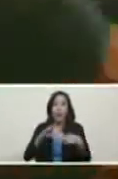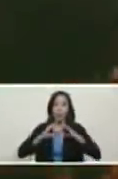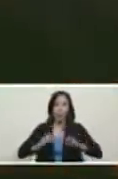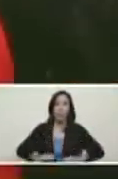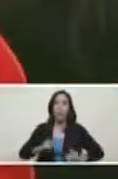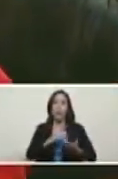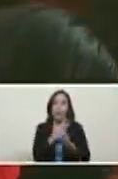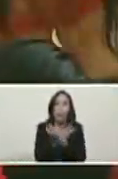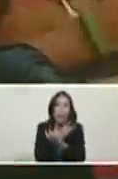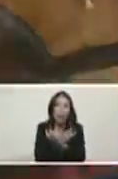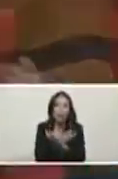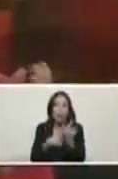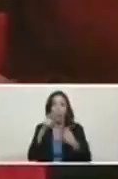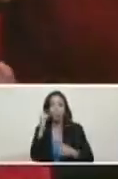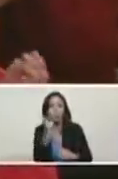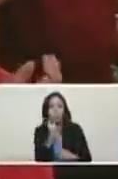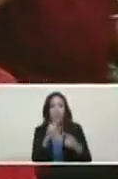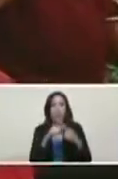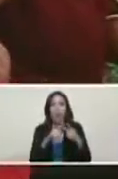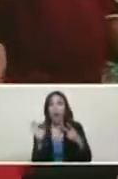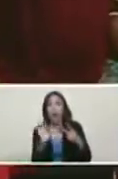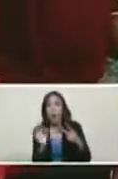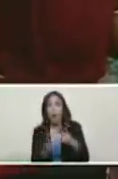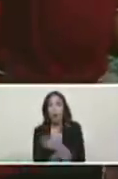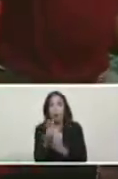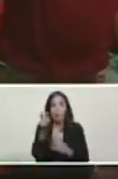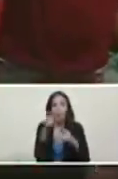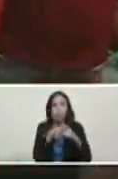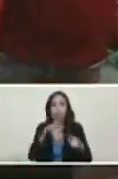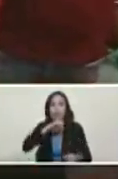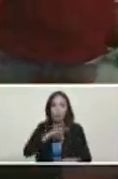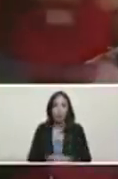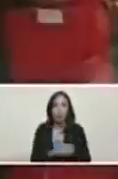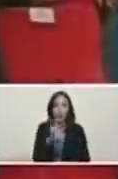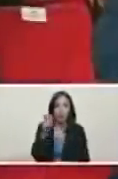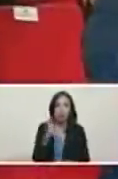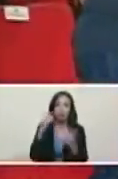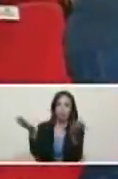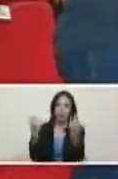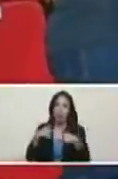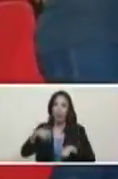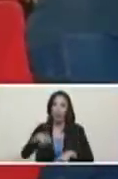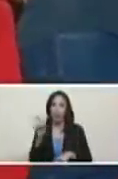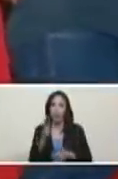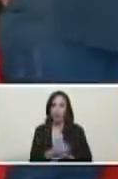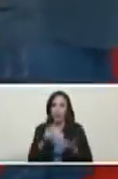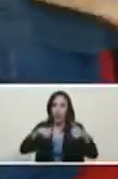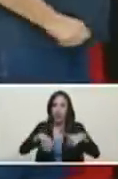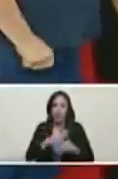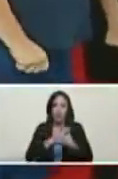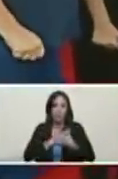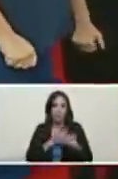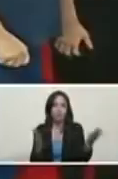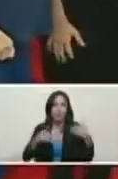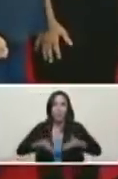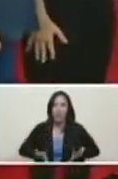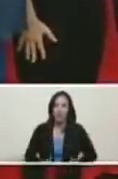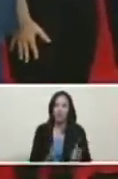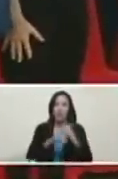Que nos dé los restos del gran mariscal de Ayacucho. Que venga a Venezuela, su tierra querida y natal.